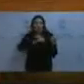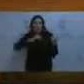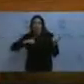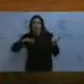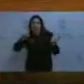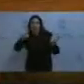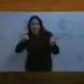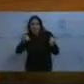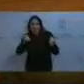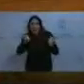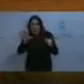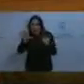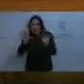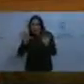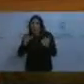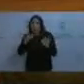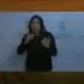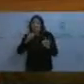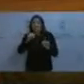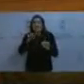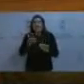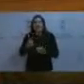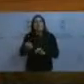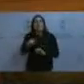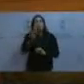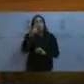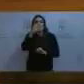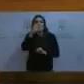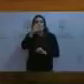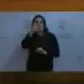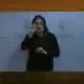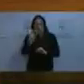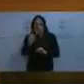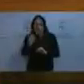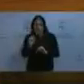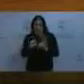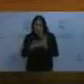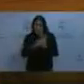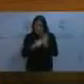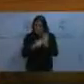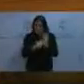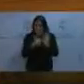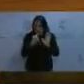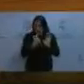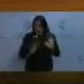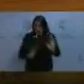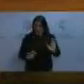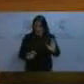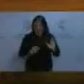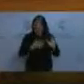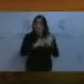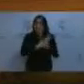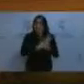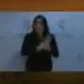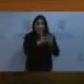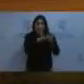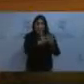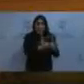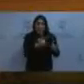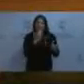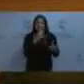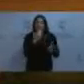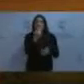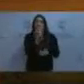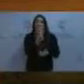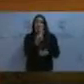estuviese autorizado por el SESPA. Eso decía la ley. Es decir, están dando por hecho que cumplir el